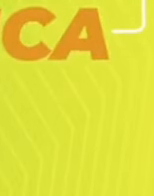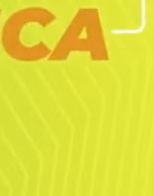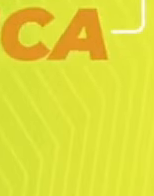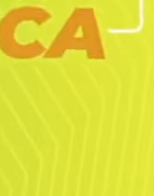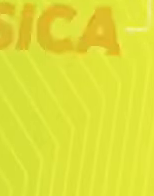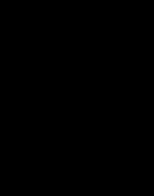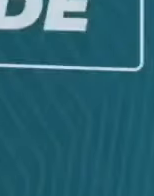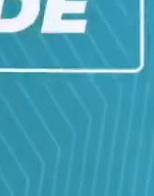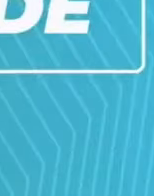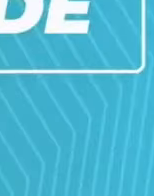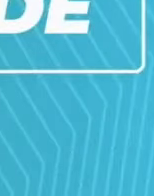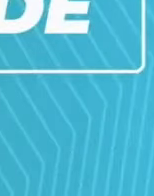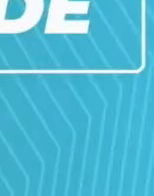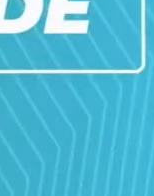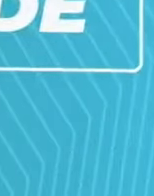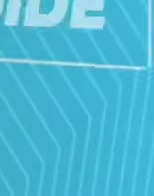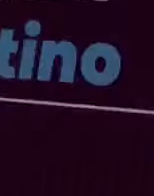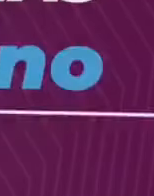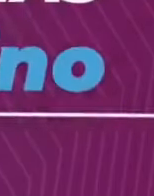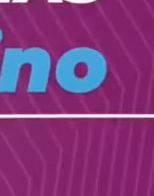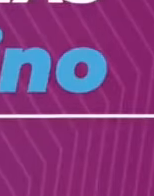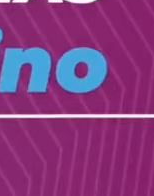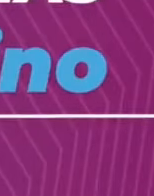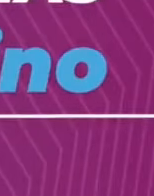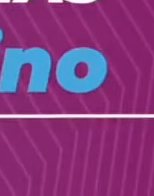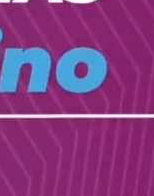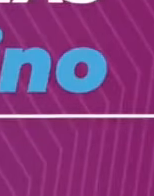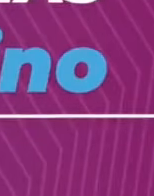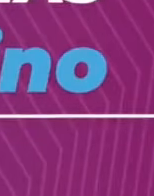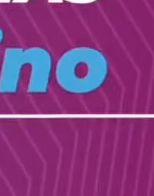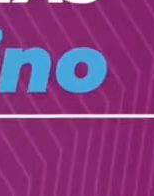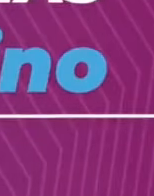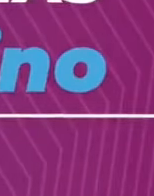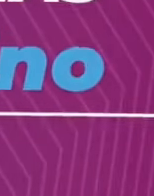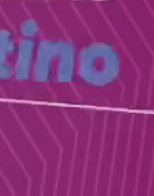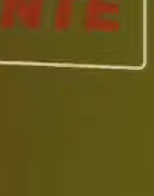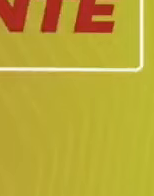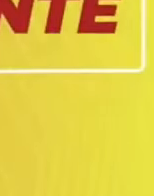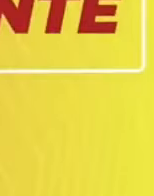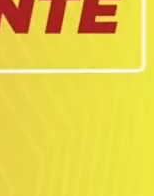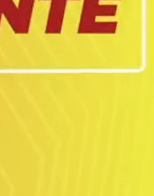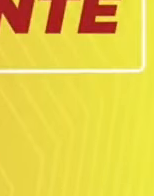enfermedad psoriásica, artritis reumatoide, enfermedades inflamatorias del